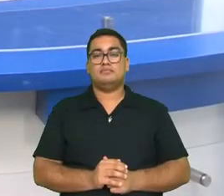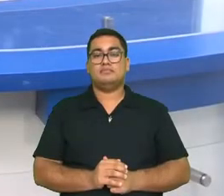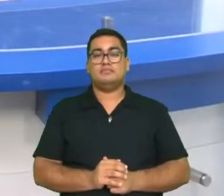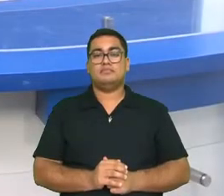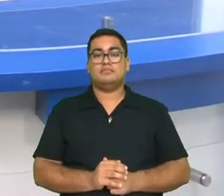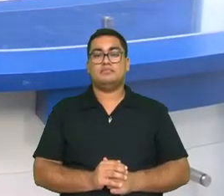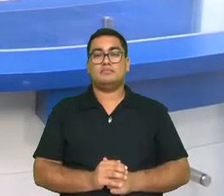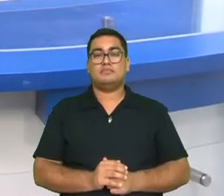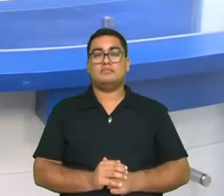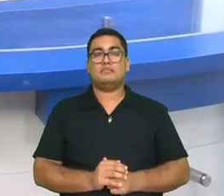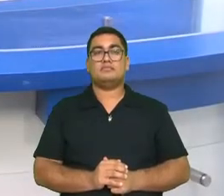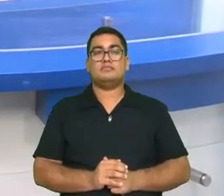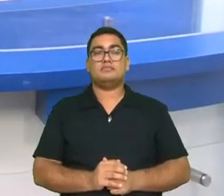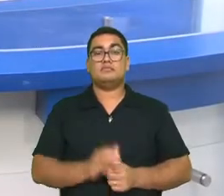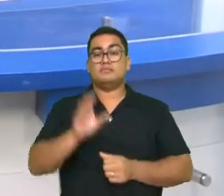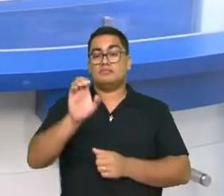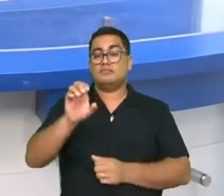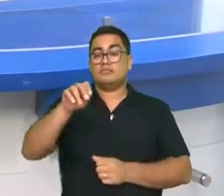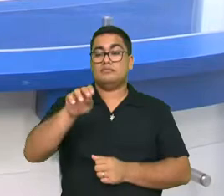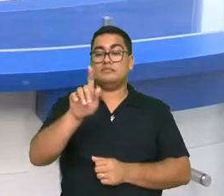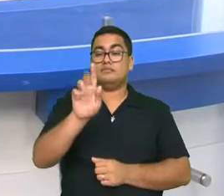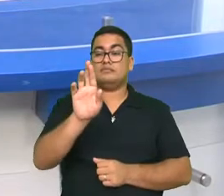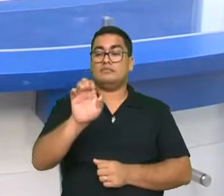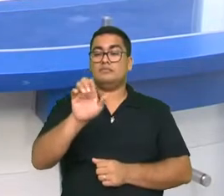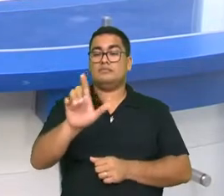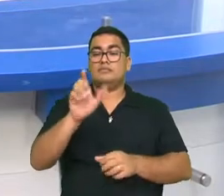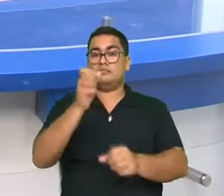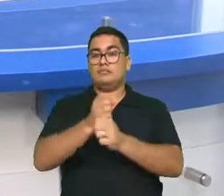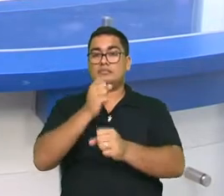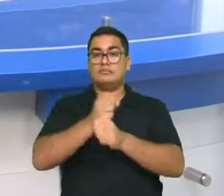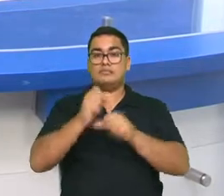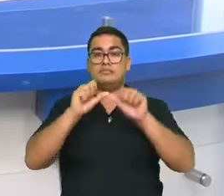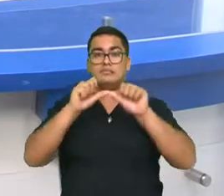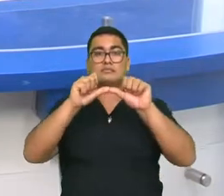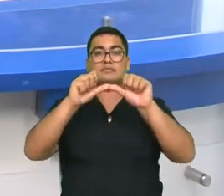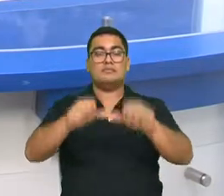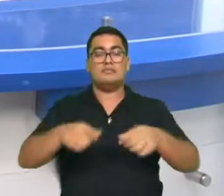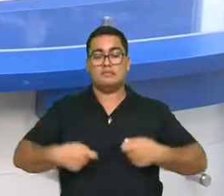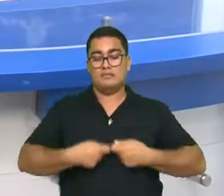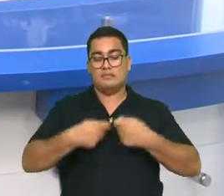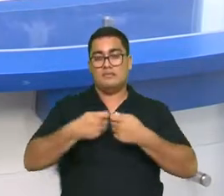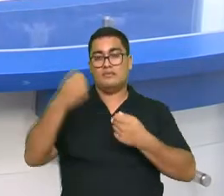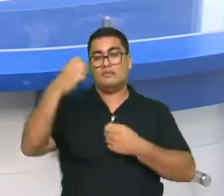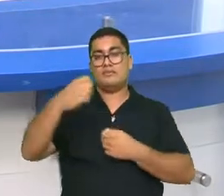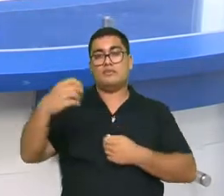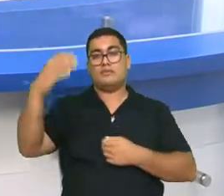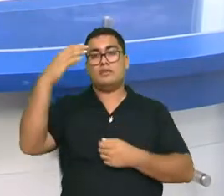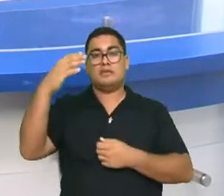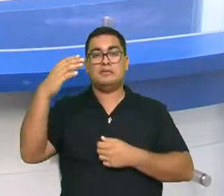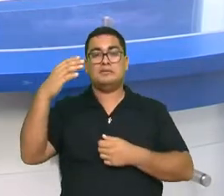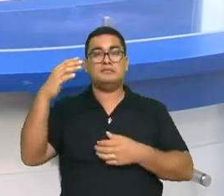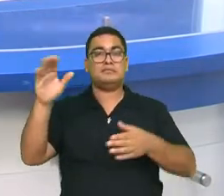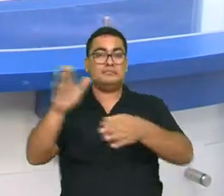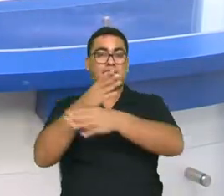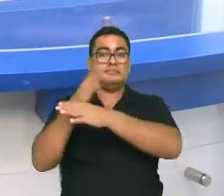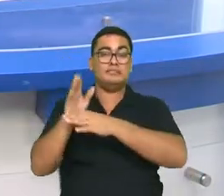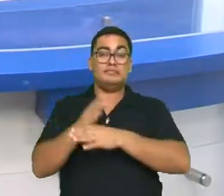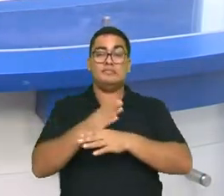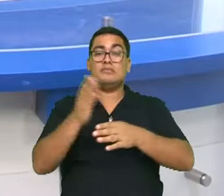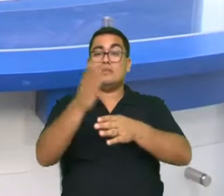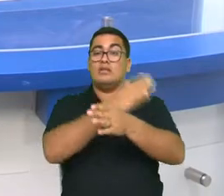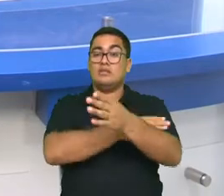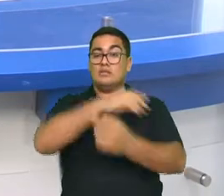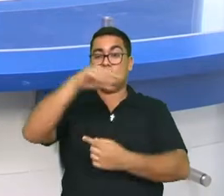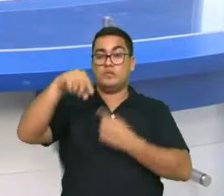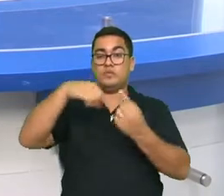Por su parte, las cuadrillas de Enatrel continúan trabajando para restablecer el servicio de energía eléctrica en las zonas impactadas